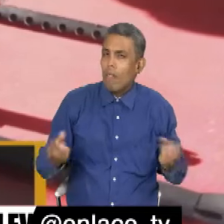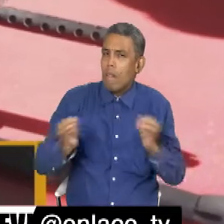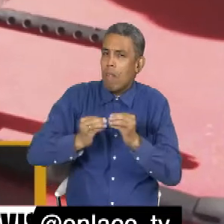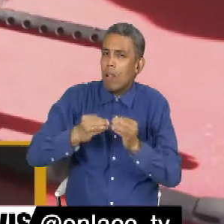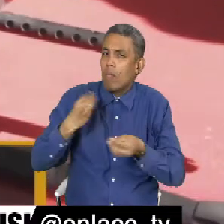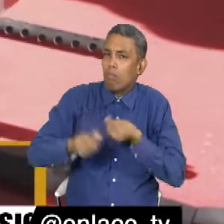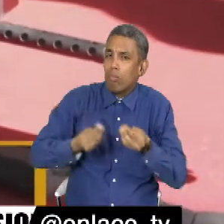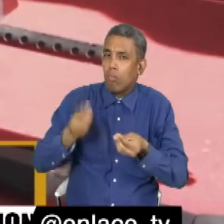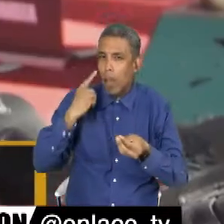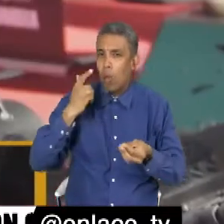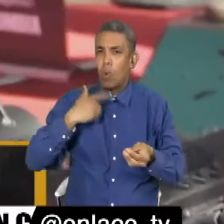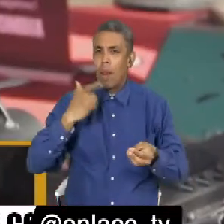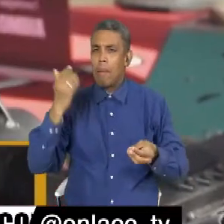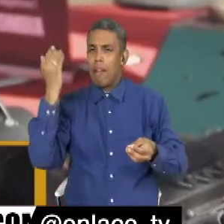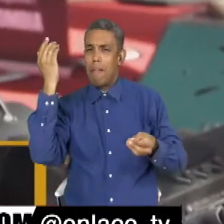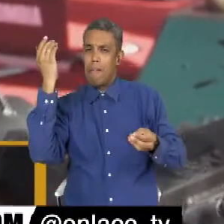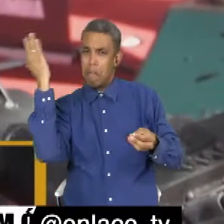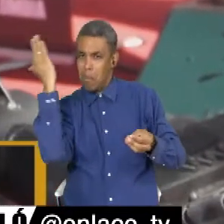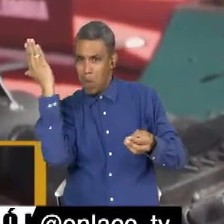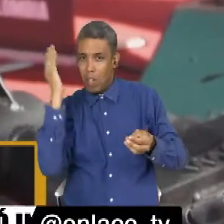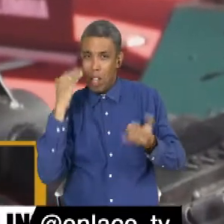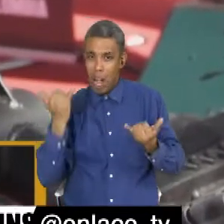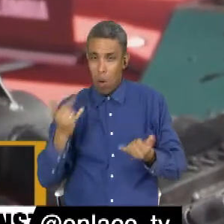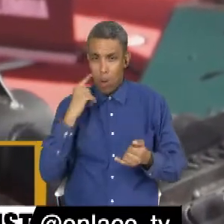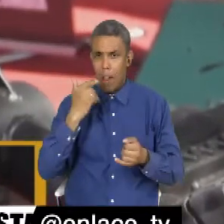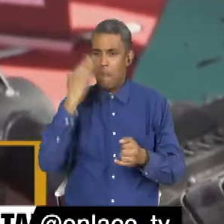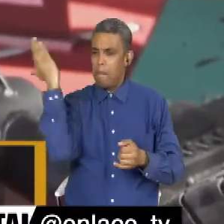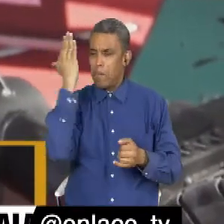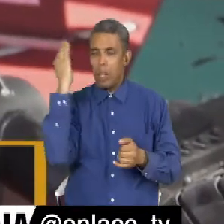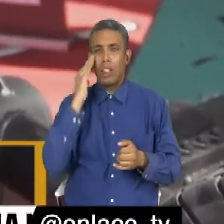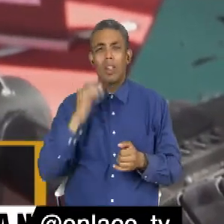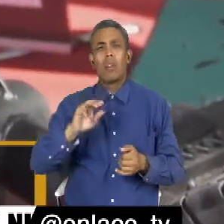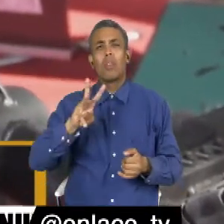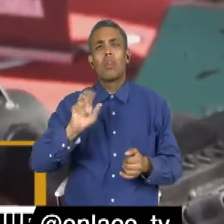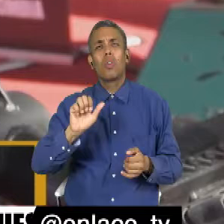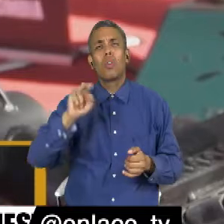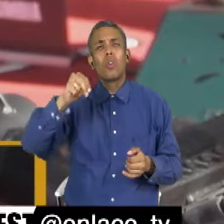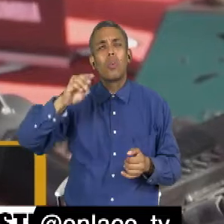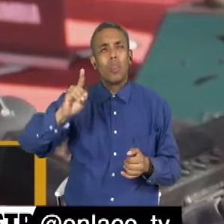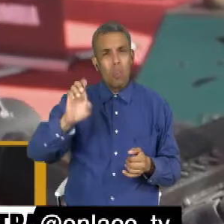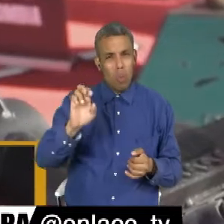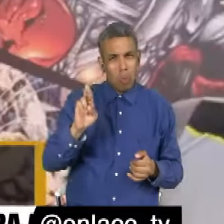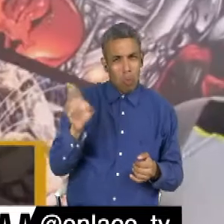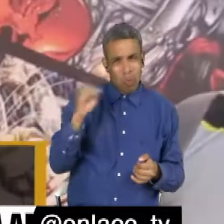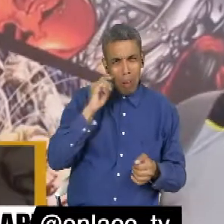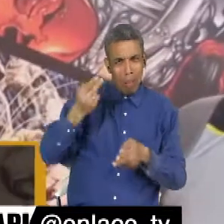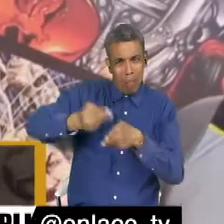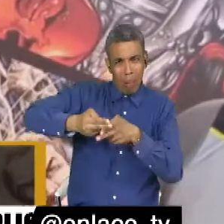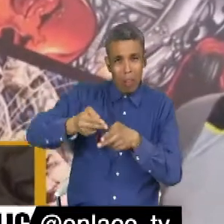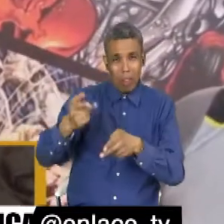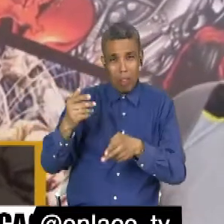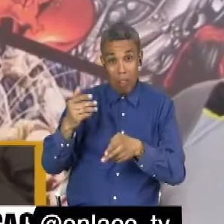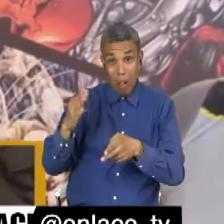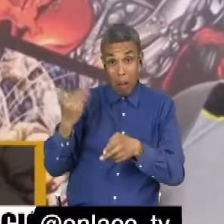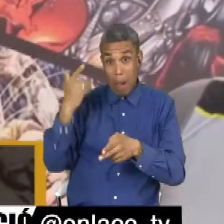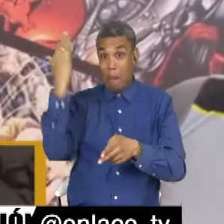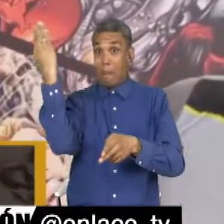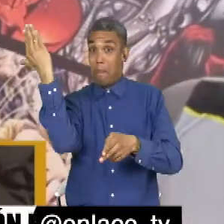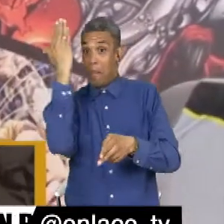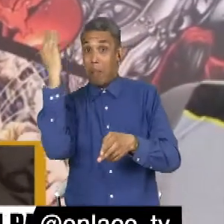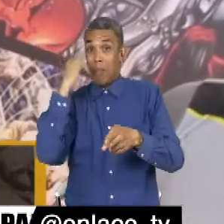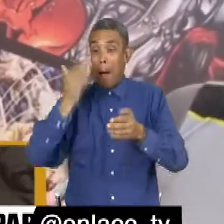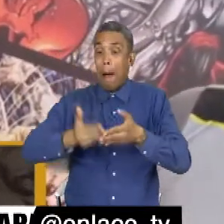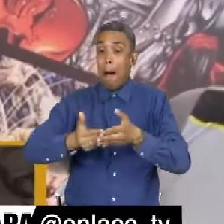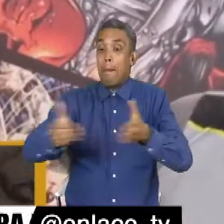Ahora vamos con la película de Wonder Woman. Tenemos una premiere en Bogotá, Medellín y Cali. En este momento son lo que nos ha dado Warner